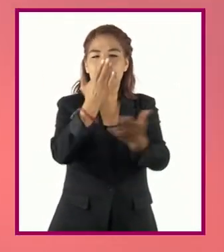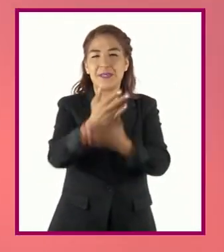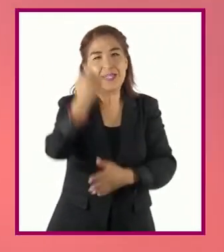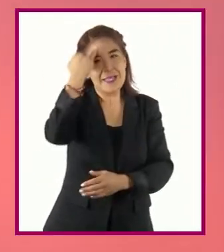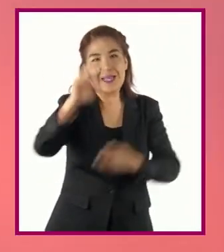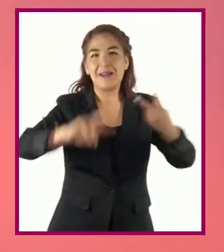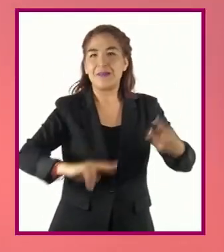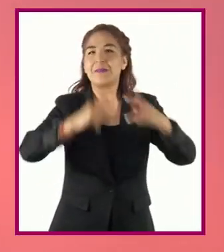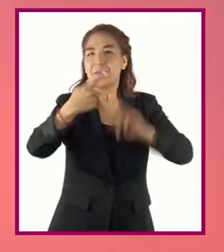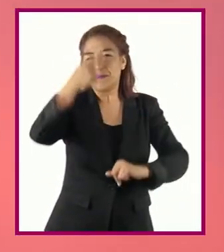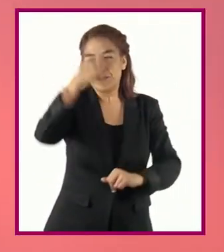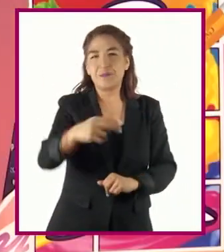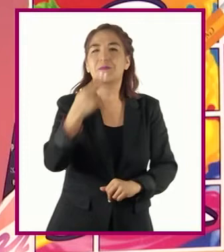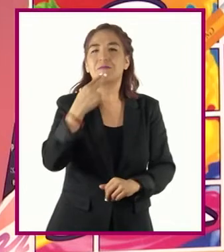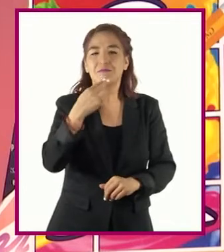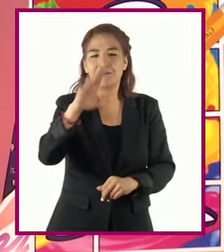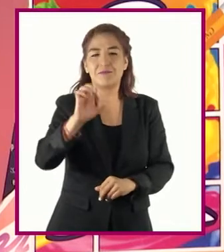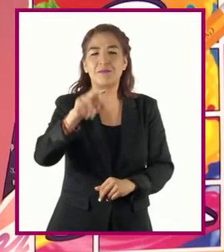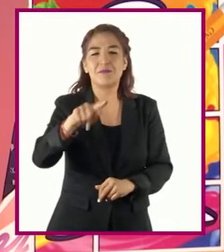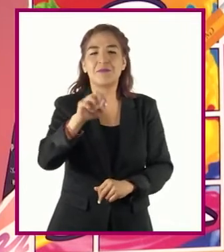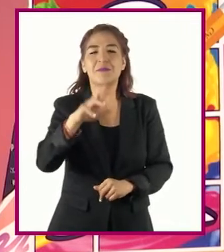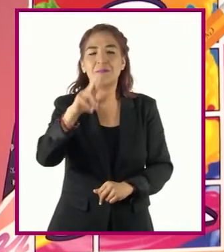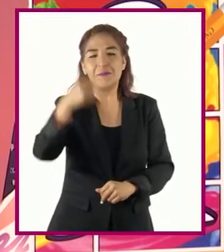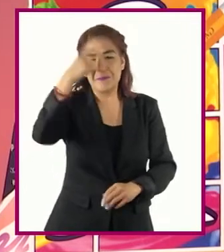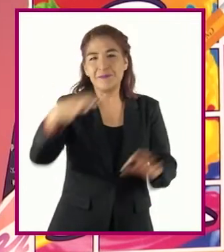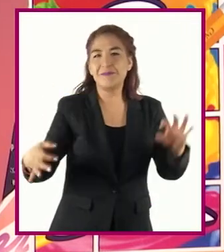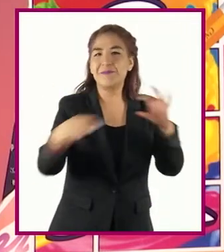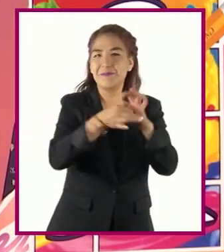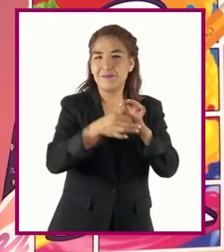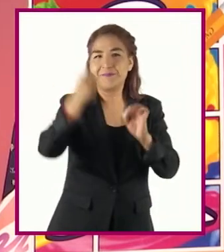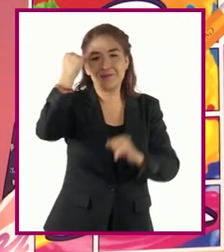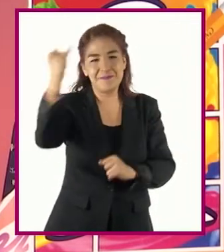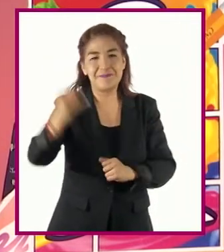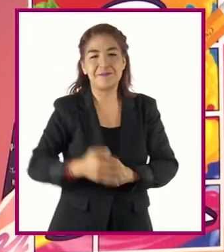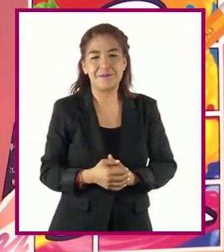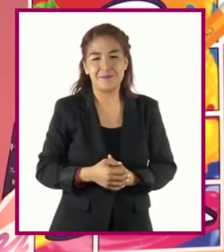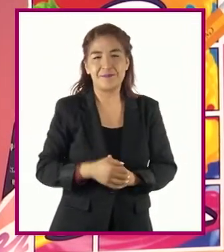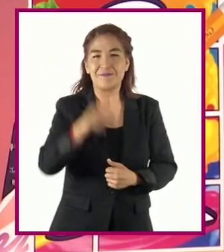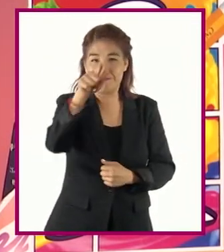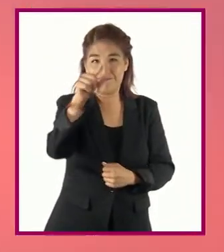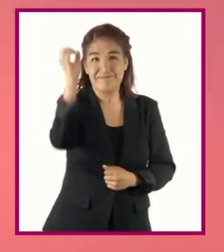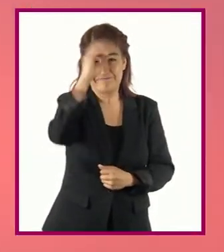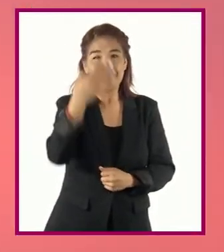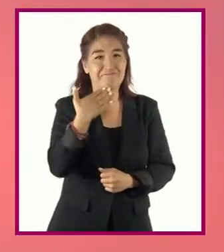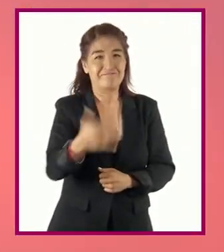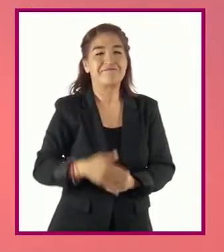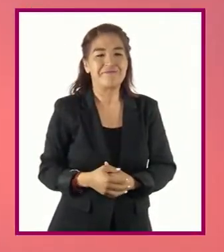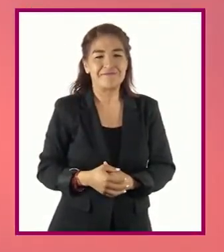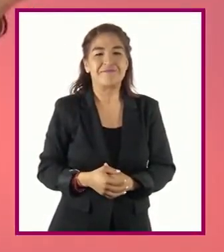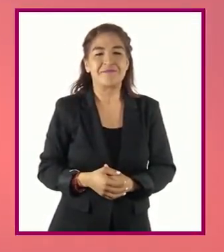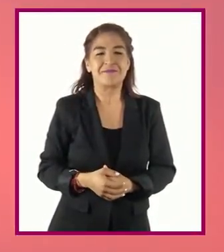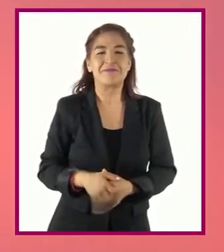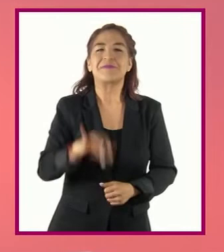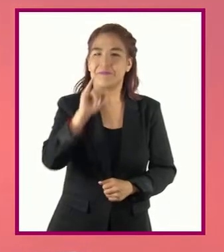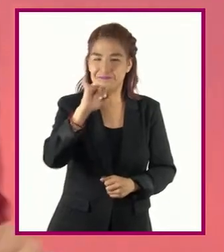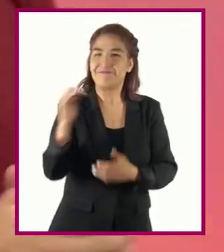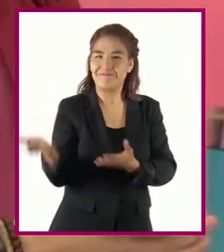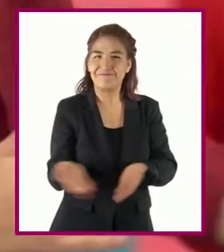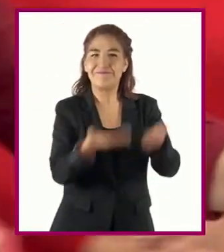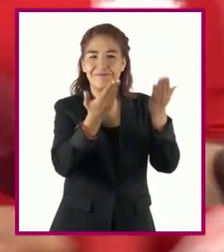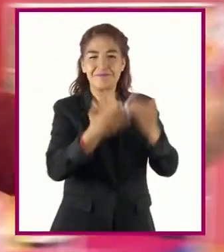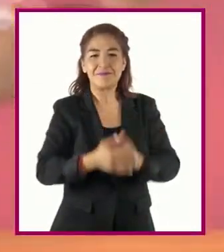para utilizar los conectores que contrastan las ideas. ¿Les parece? Ajá. Adelante,